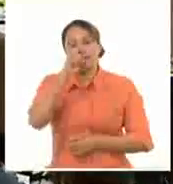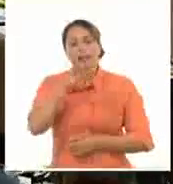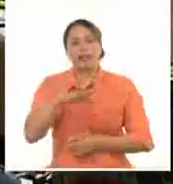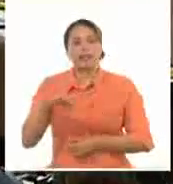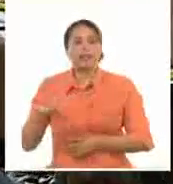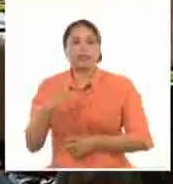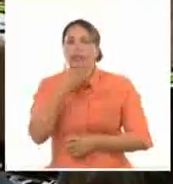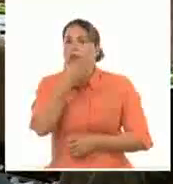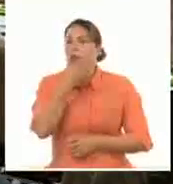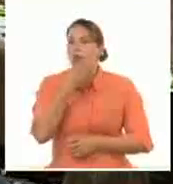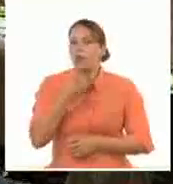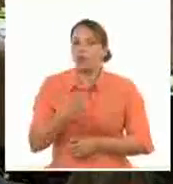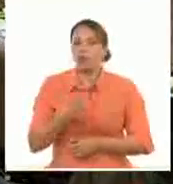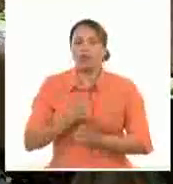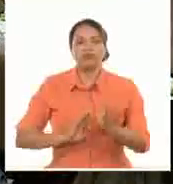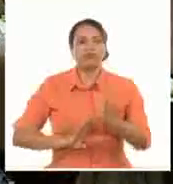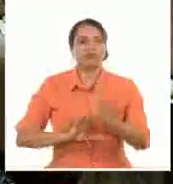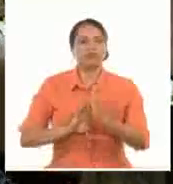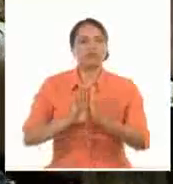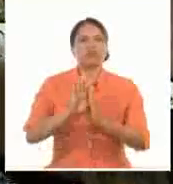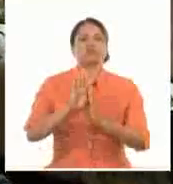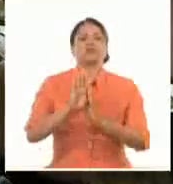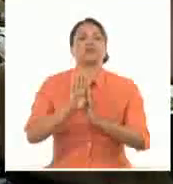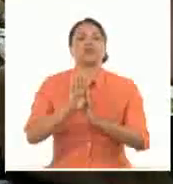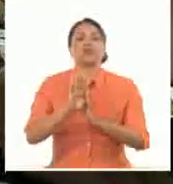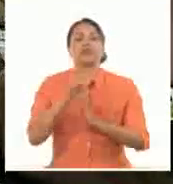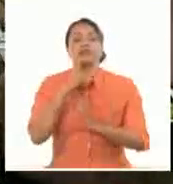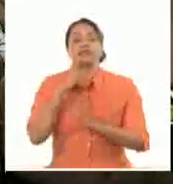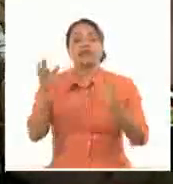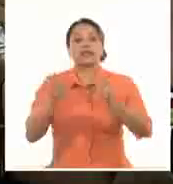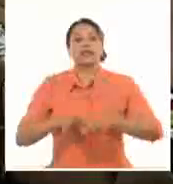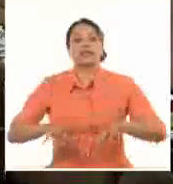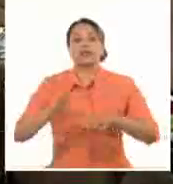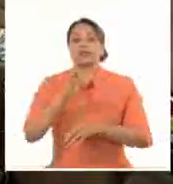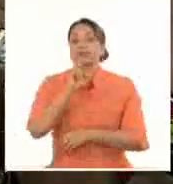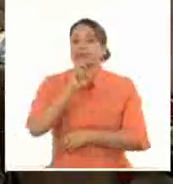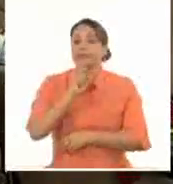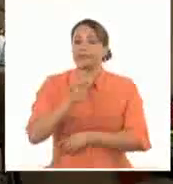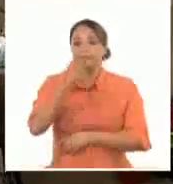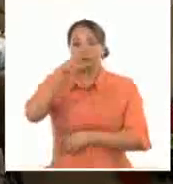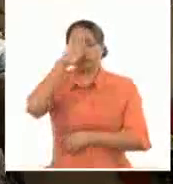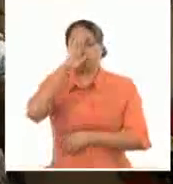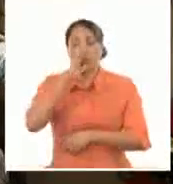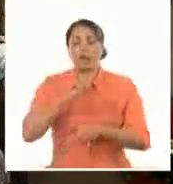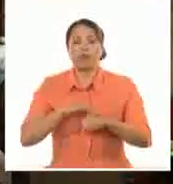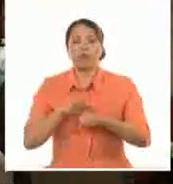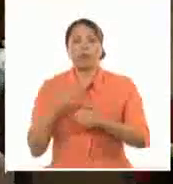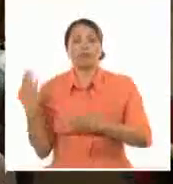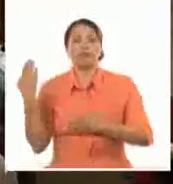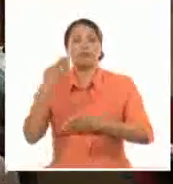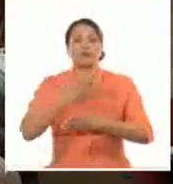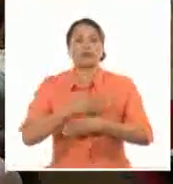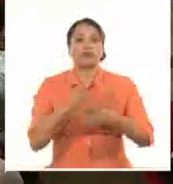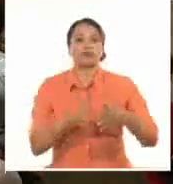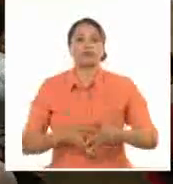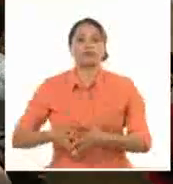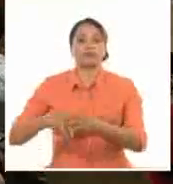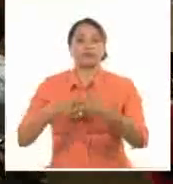cubana viven y se desarrollan bajo las duras condiciones de un país cercado, perseguido,